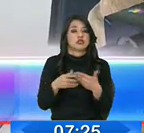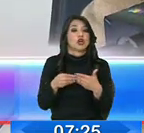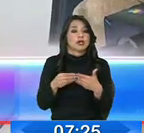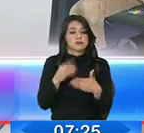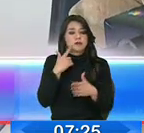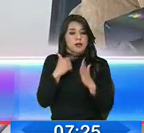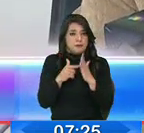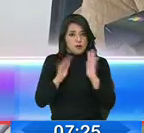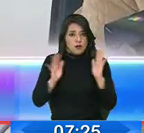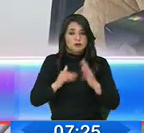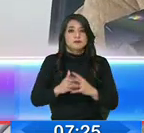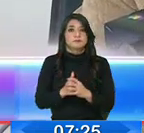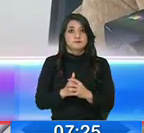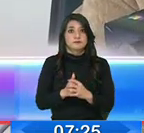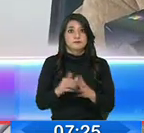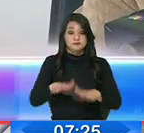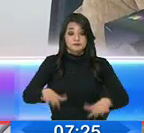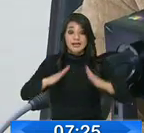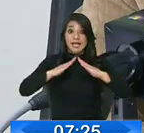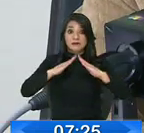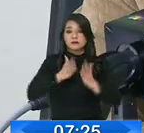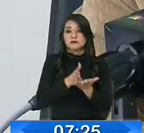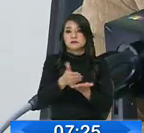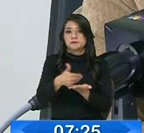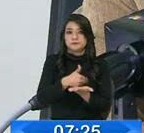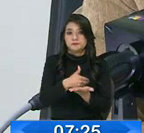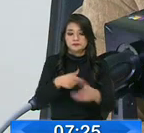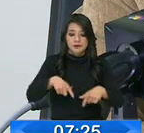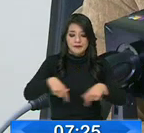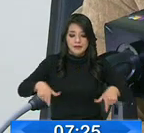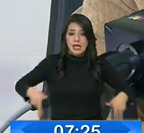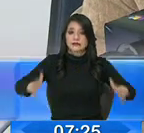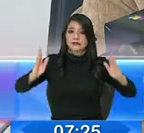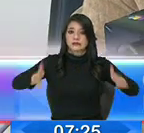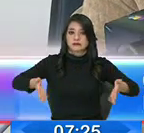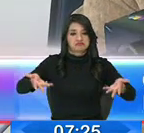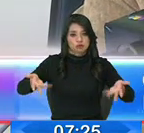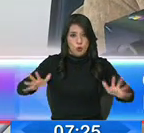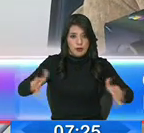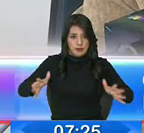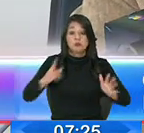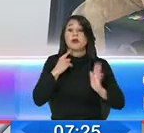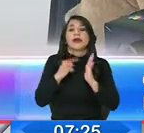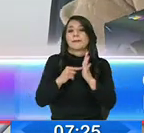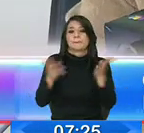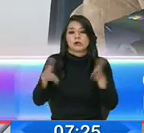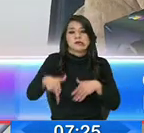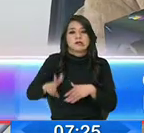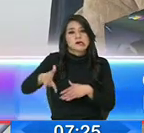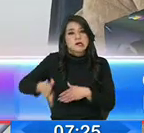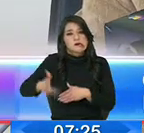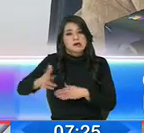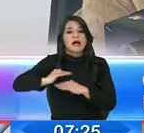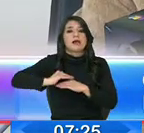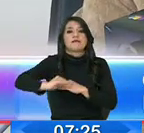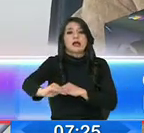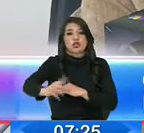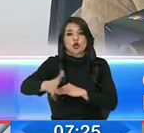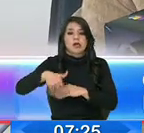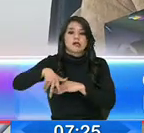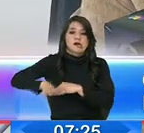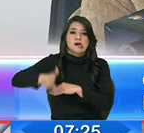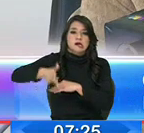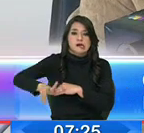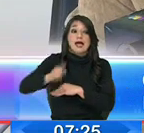$100,000. Resulta que ese inmueble no tiene acceso a vías importantes de comunicación, entonces, o no tiene asfalto, por ejemplo. Entonces, ese